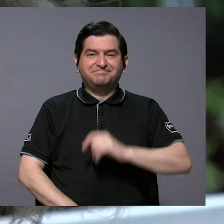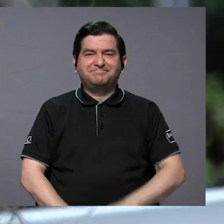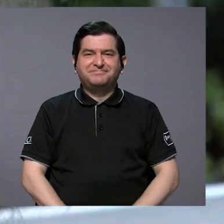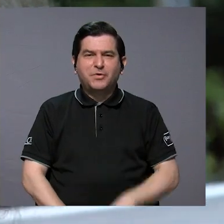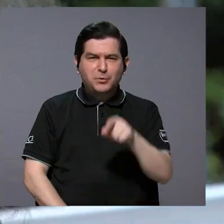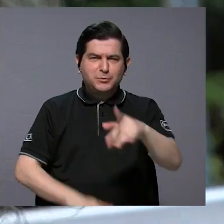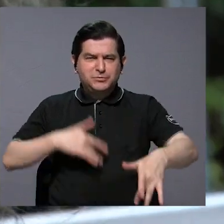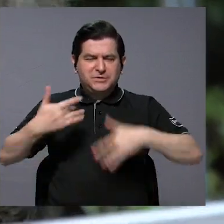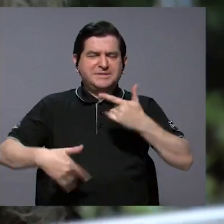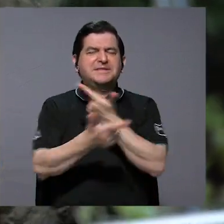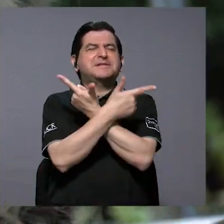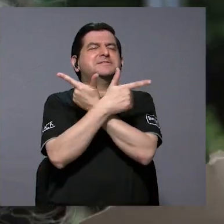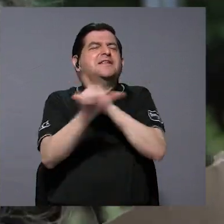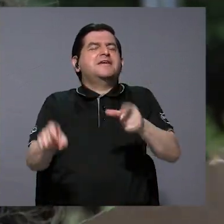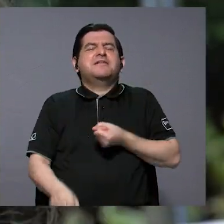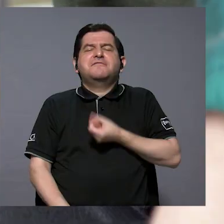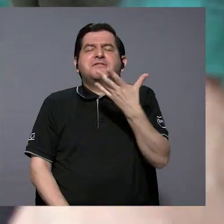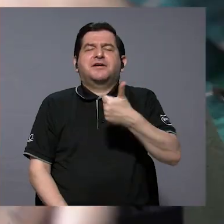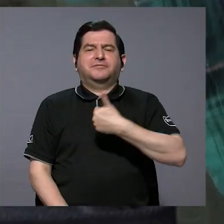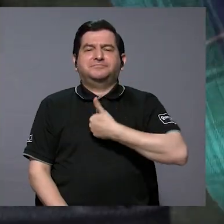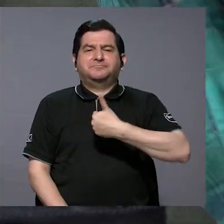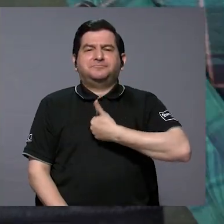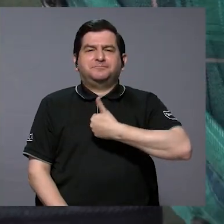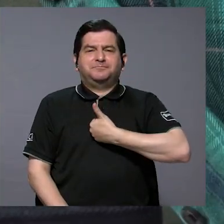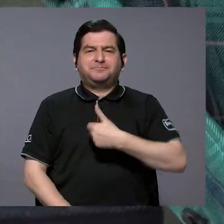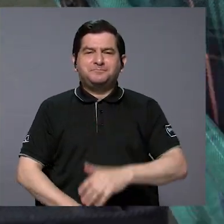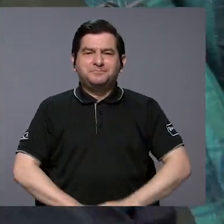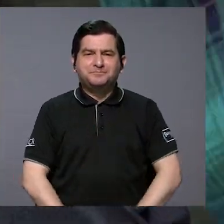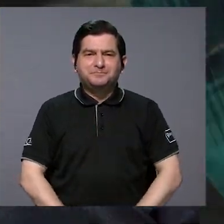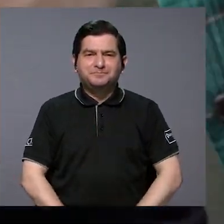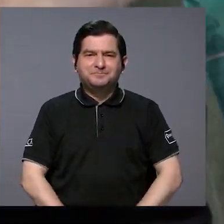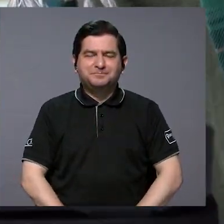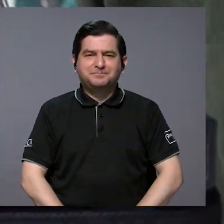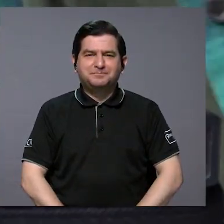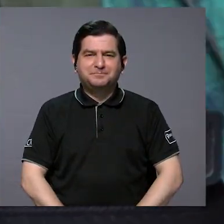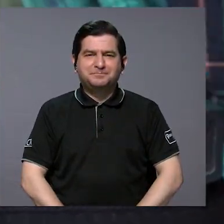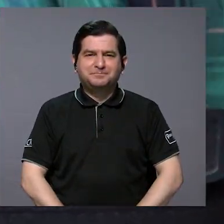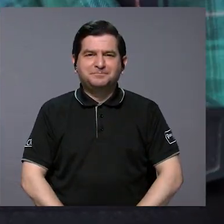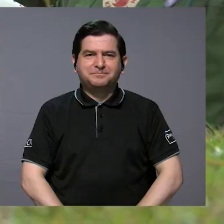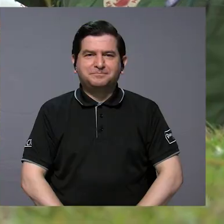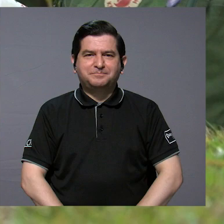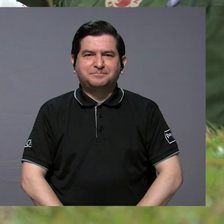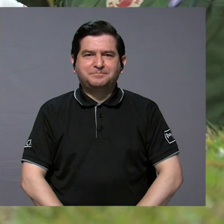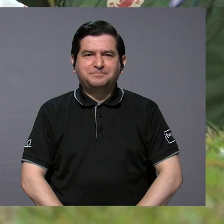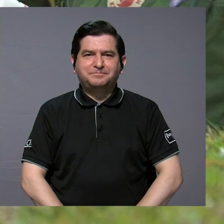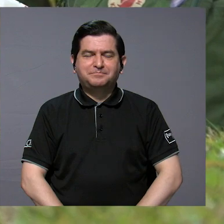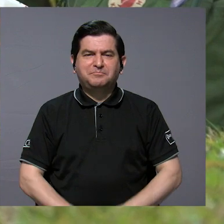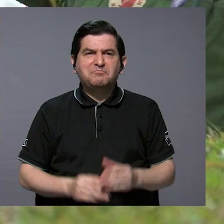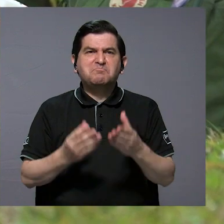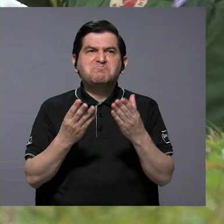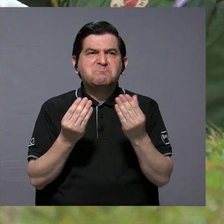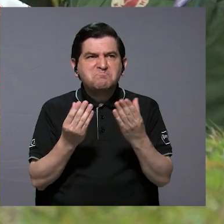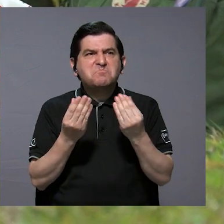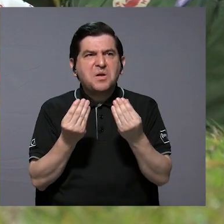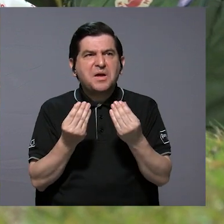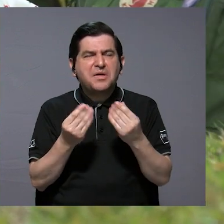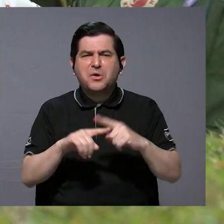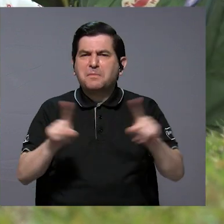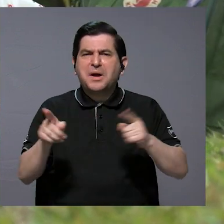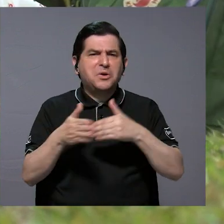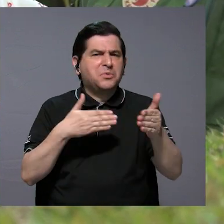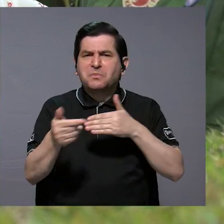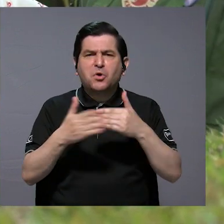esa, donde te sentís libre de expresar quién sos. Entonces, aunque de